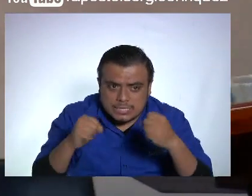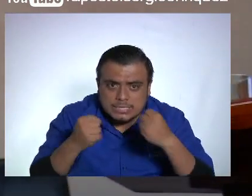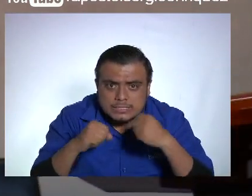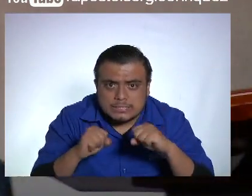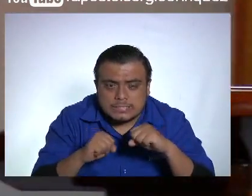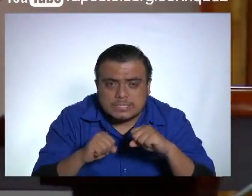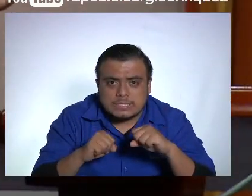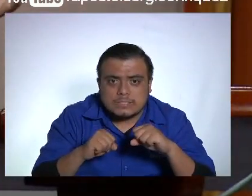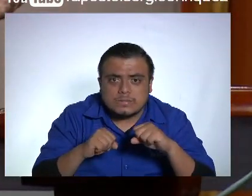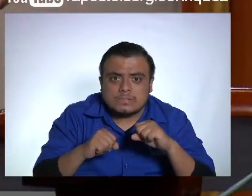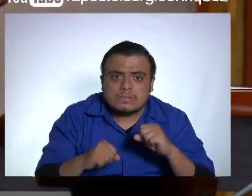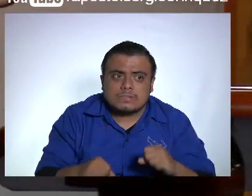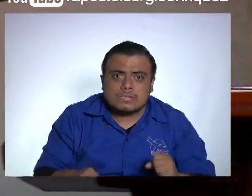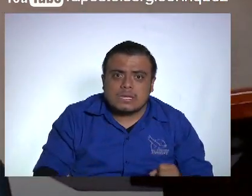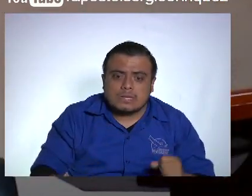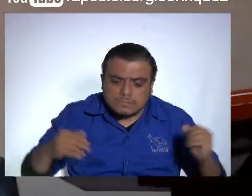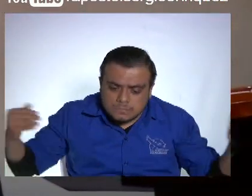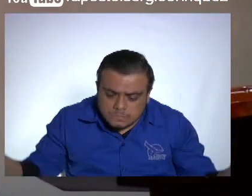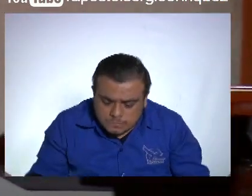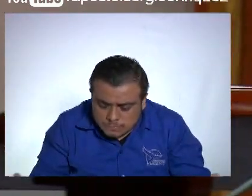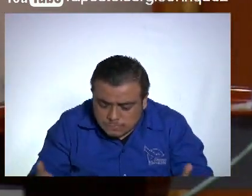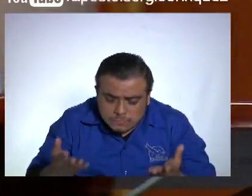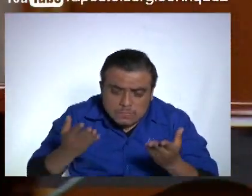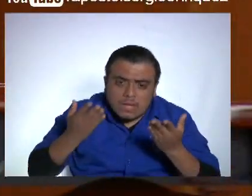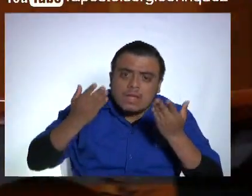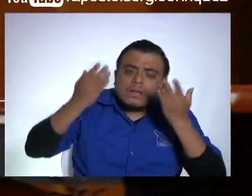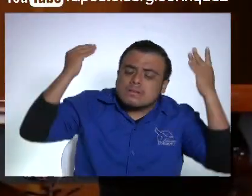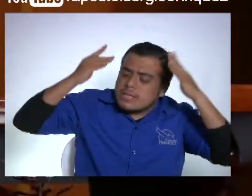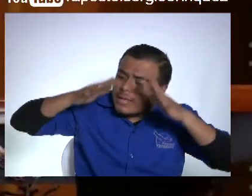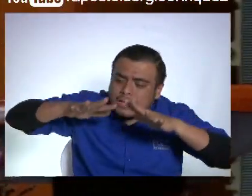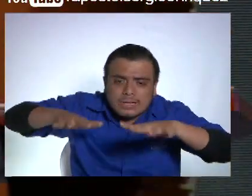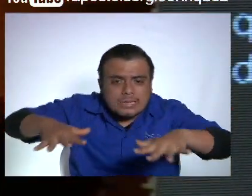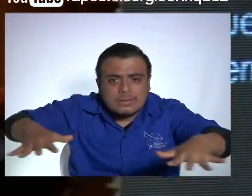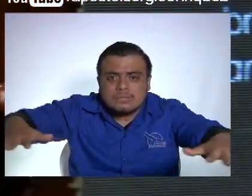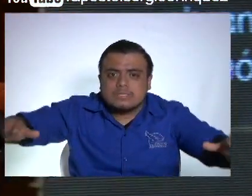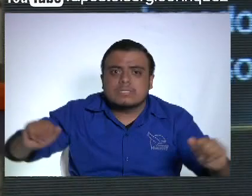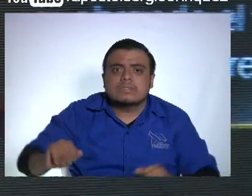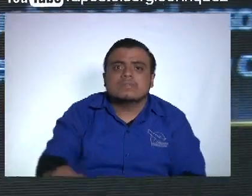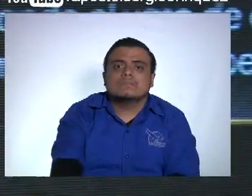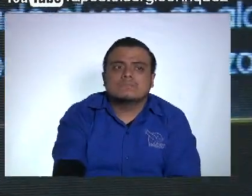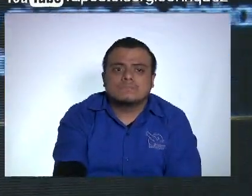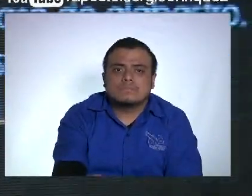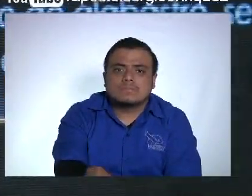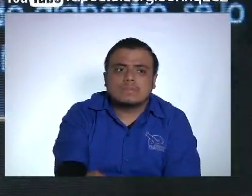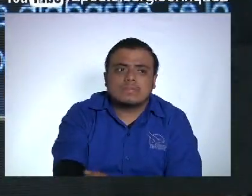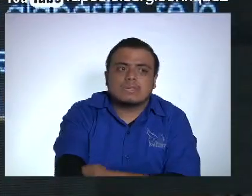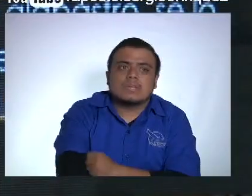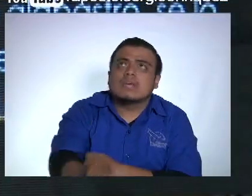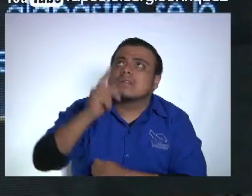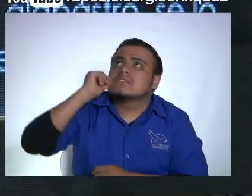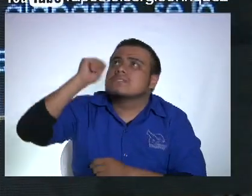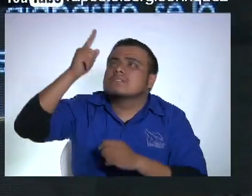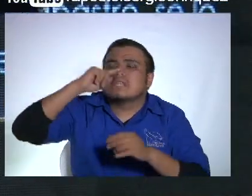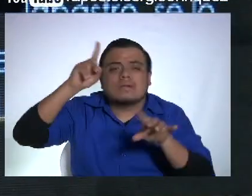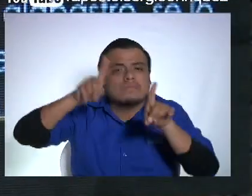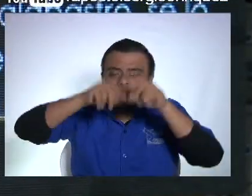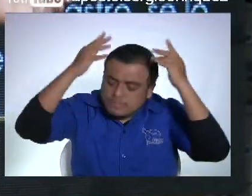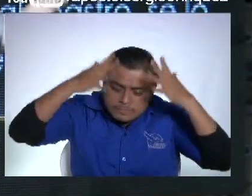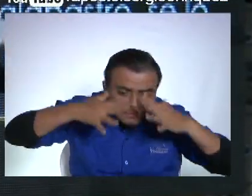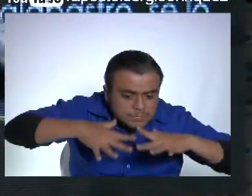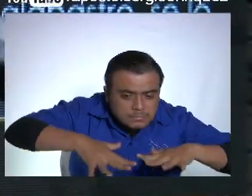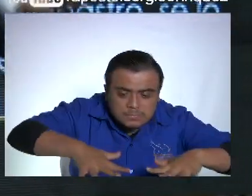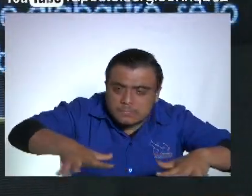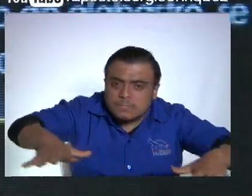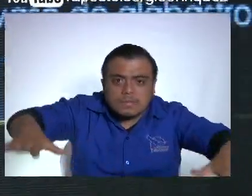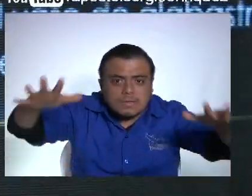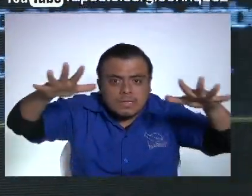Derrama tu perfume esta noche. Sé que se ha derramado y que el Señor se ha derramado en medio de nosotros, porque se han